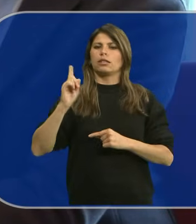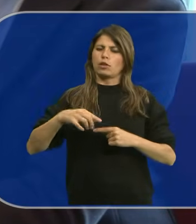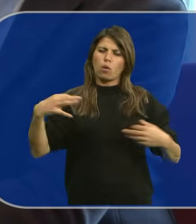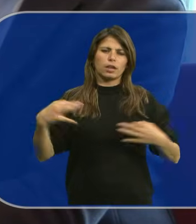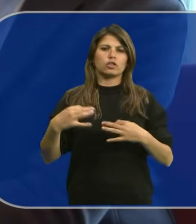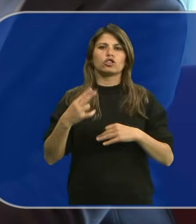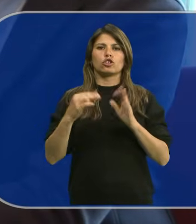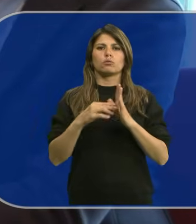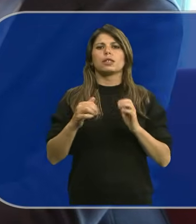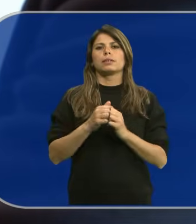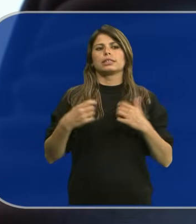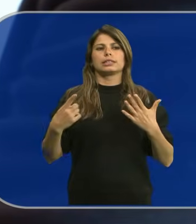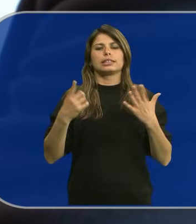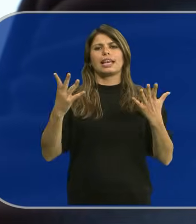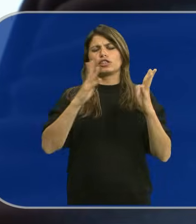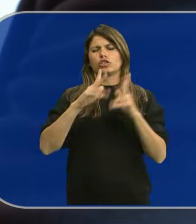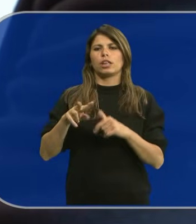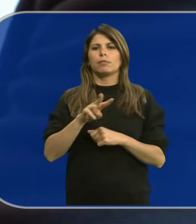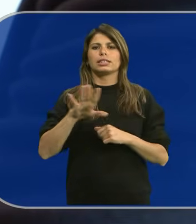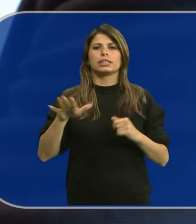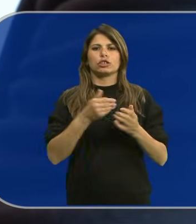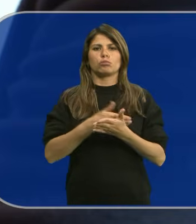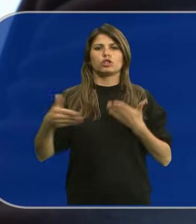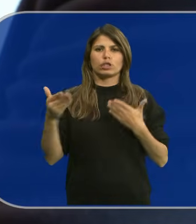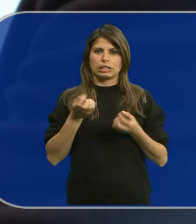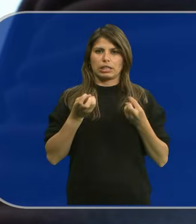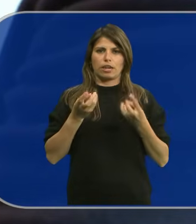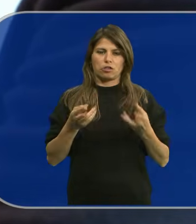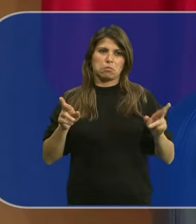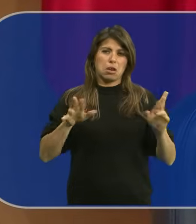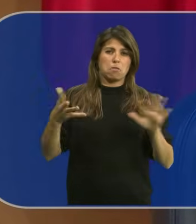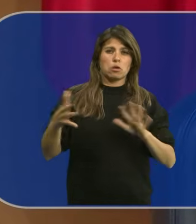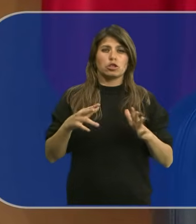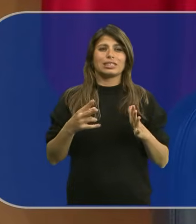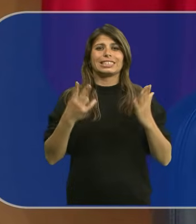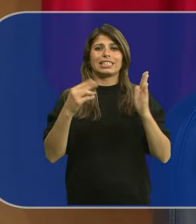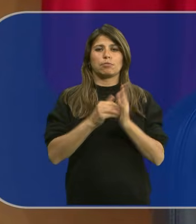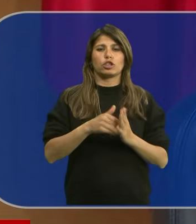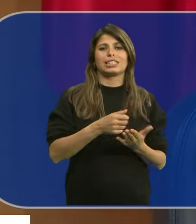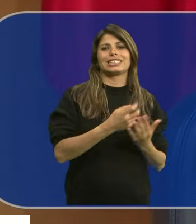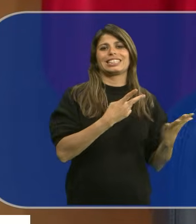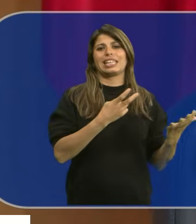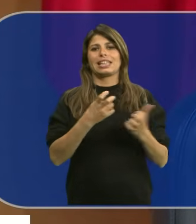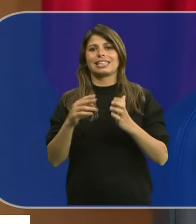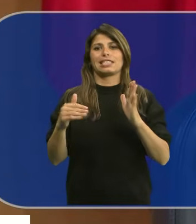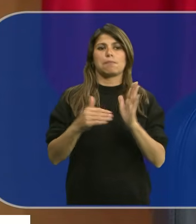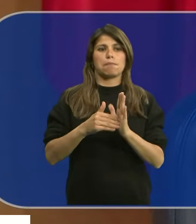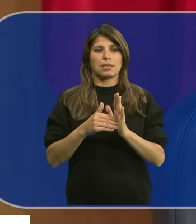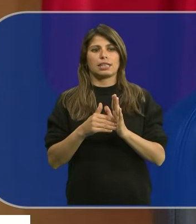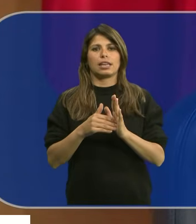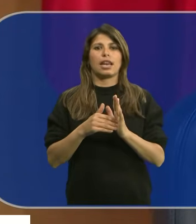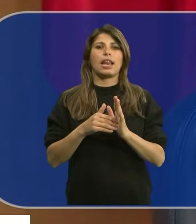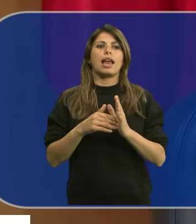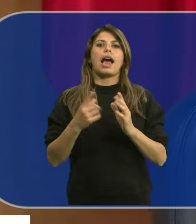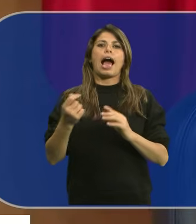2026, habrá más de 25 millones de declaraciones. Esperamos alrededor de 7.700.000 declaraciones a ingresar, con